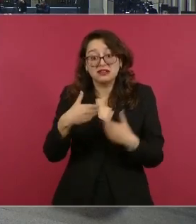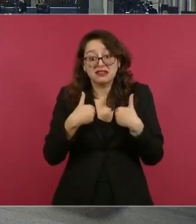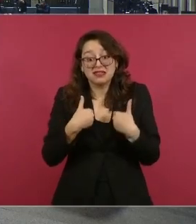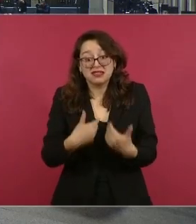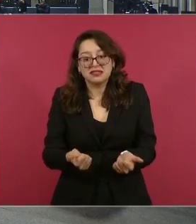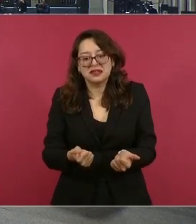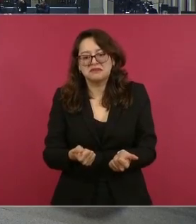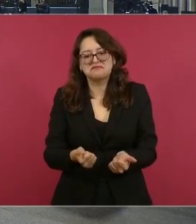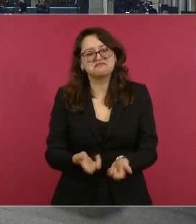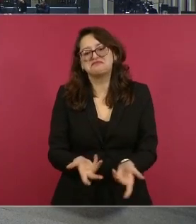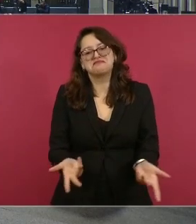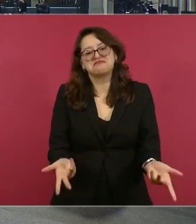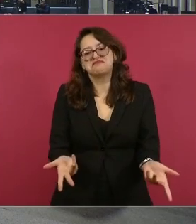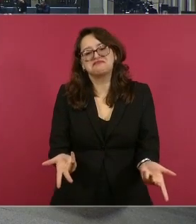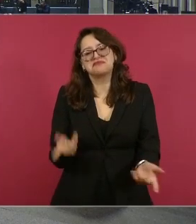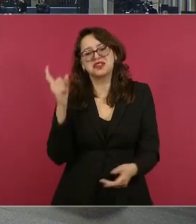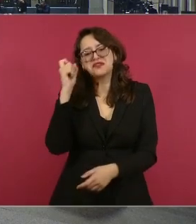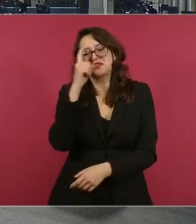convencer.